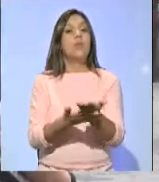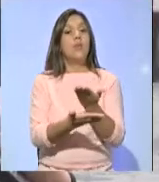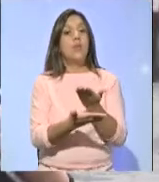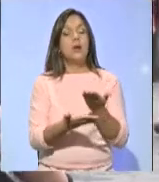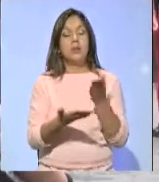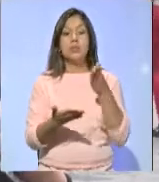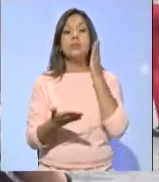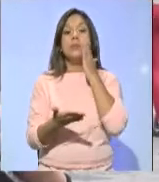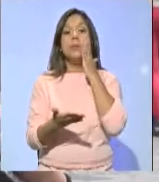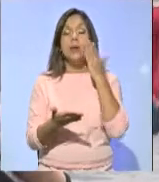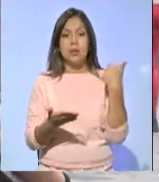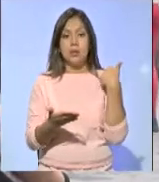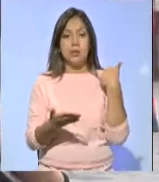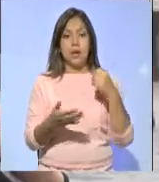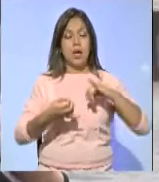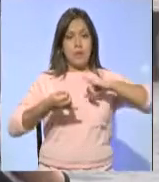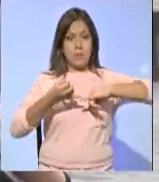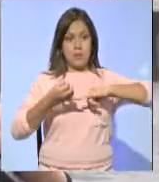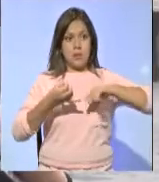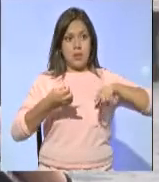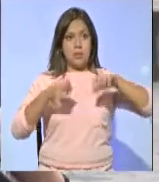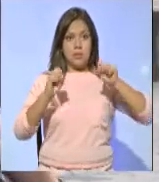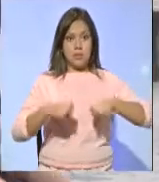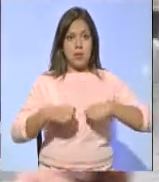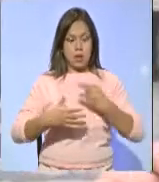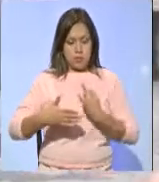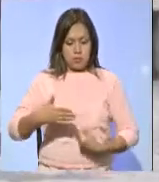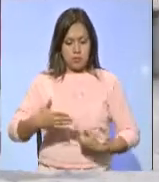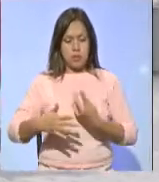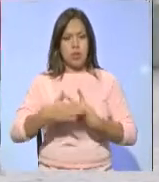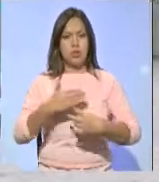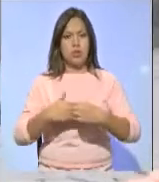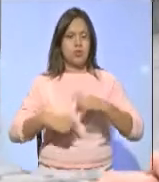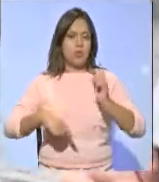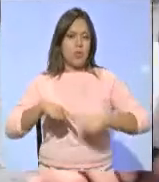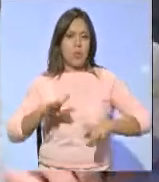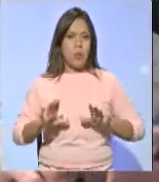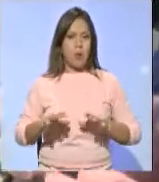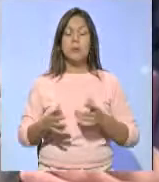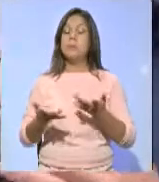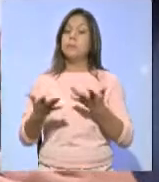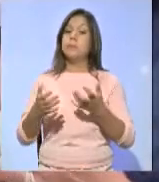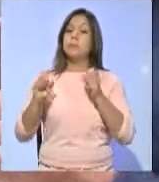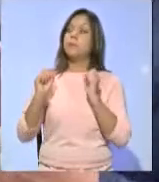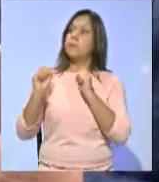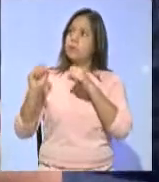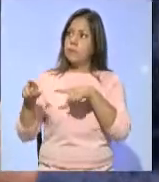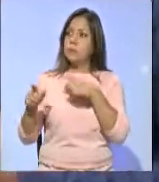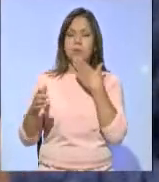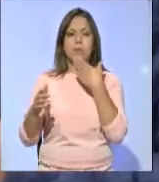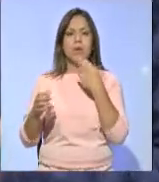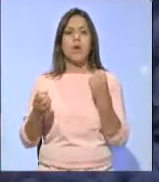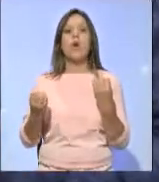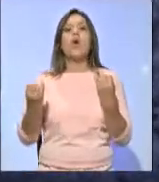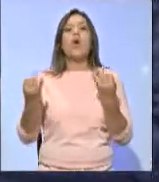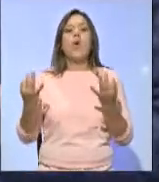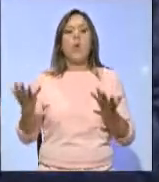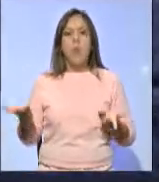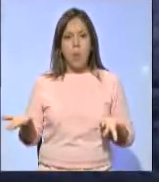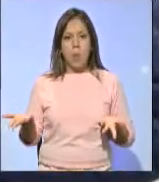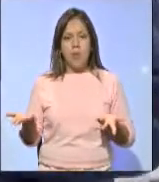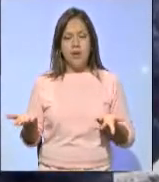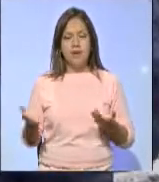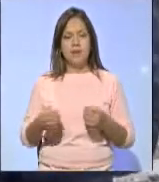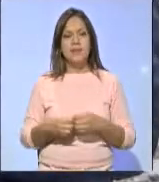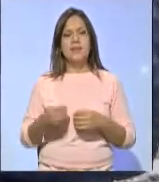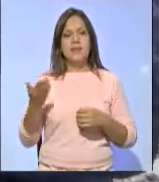VIH con un tratamiento adecuado, evitar que transmita a su hijo. Ahora, yo también le quería consultar, ¿hay casos, cuántos casos hay con respecto